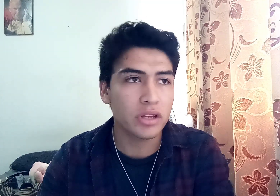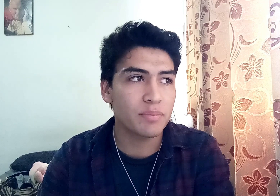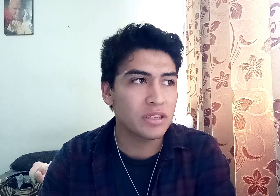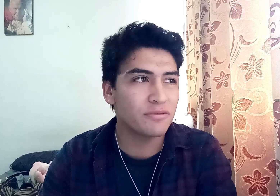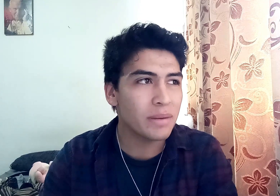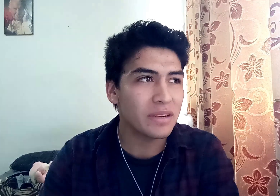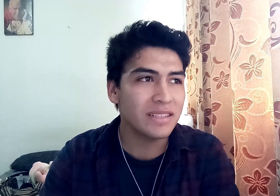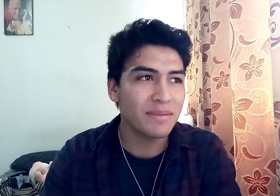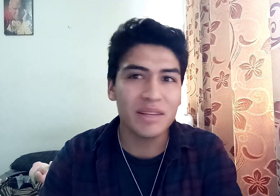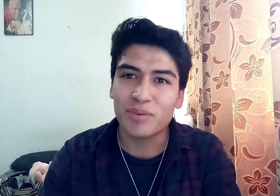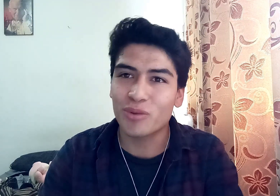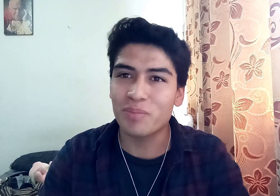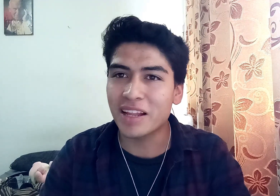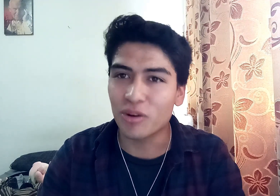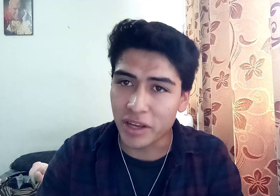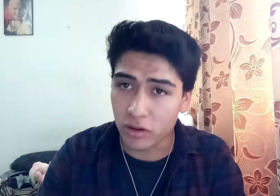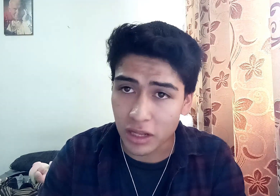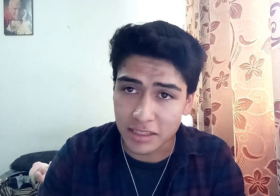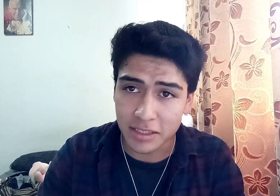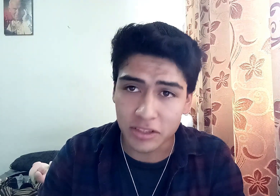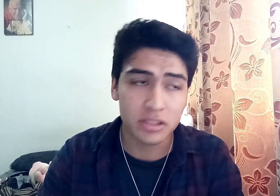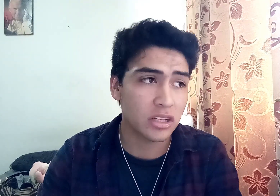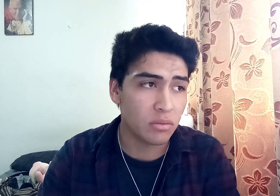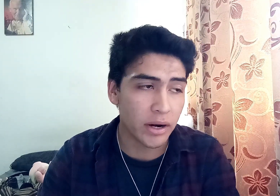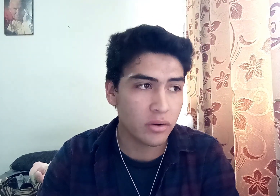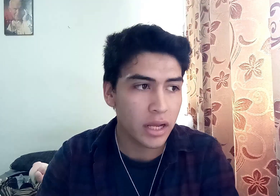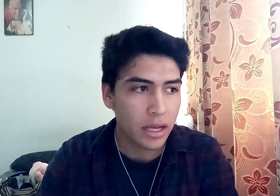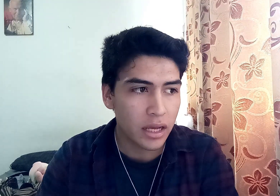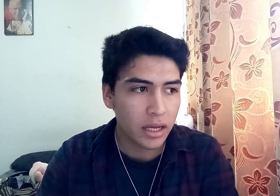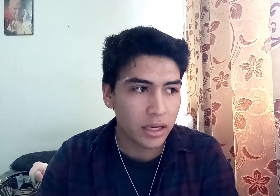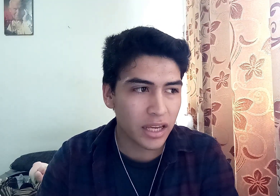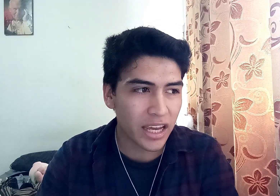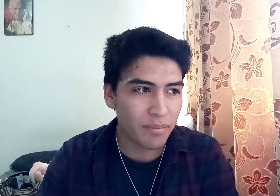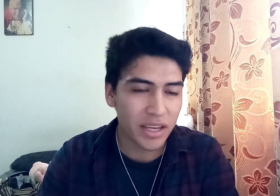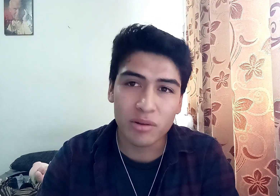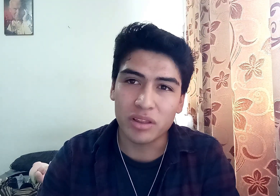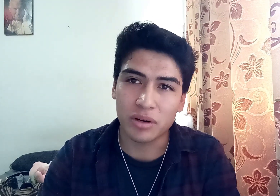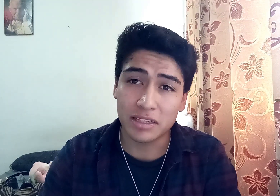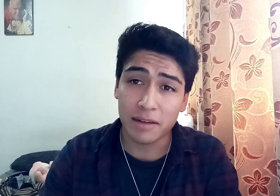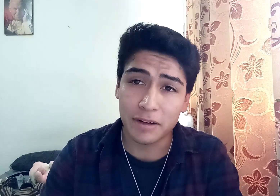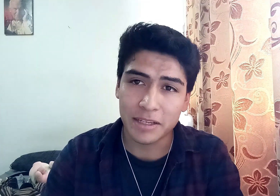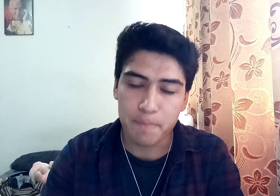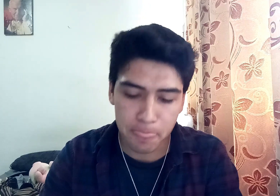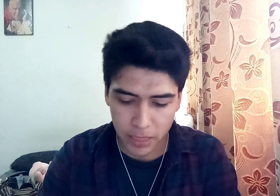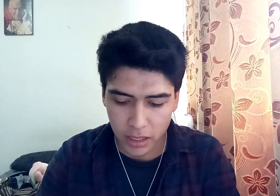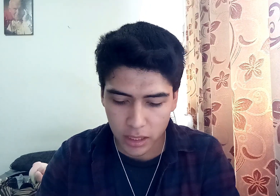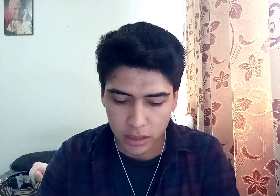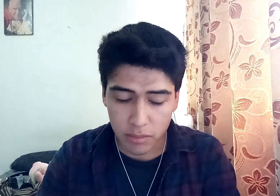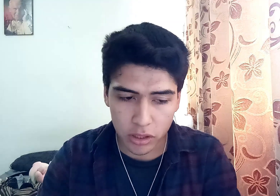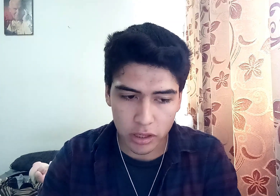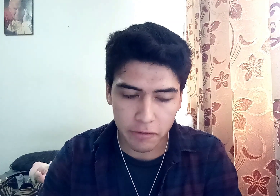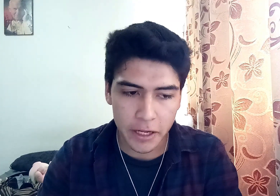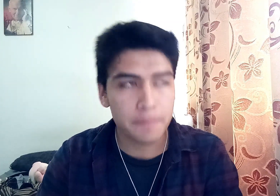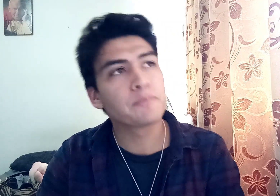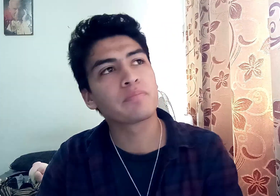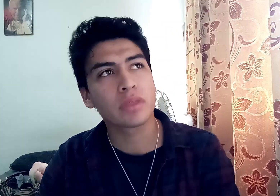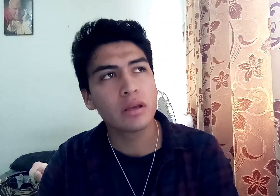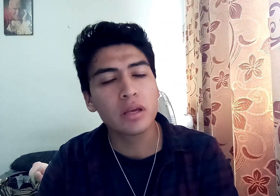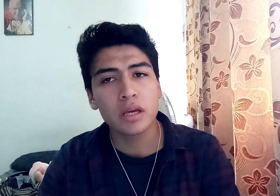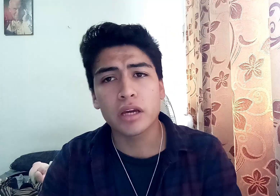hacerlo porque pues fue precisamente por culpa del gobierno, de las decisiones que tomaron, que México entró en esta fase. ¿Qué me quiero